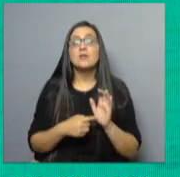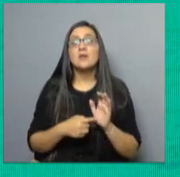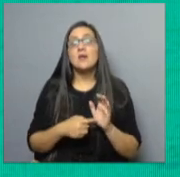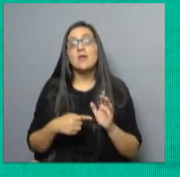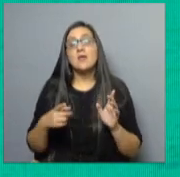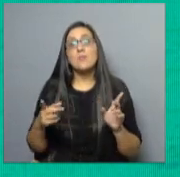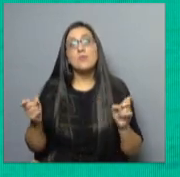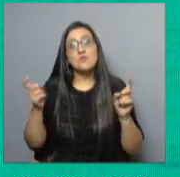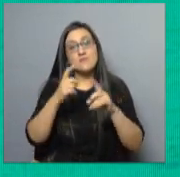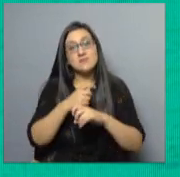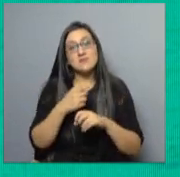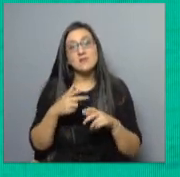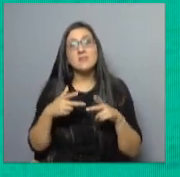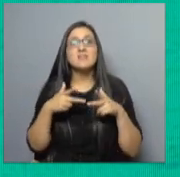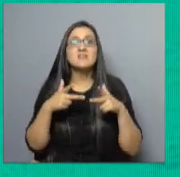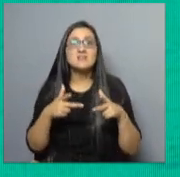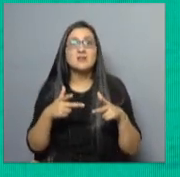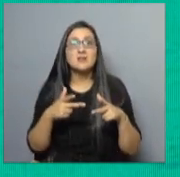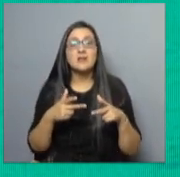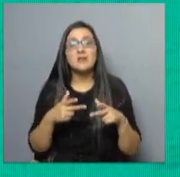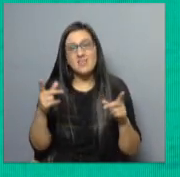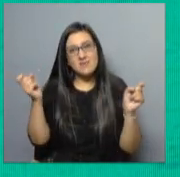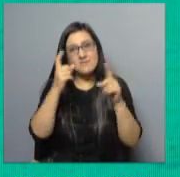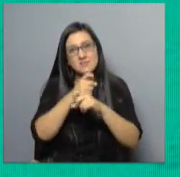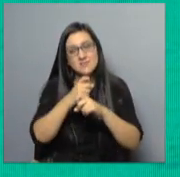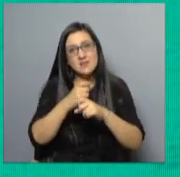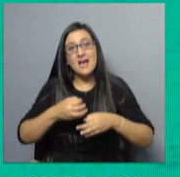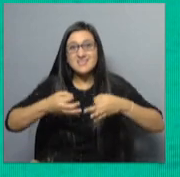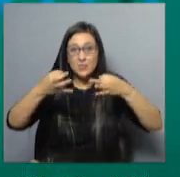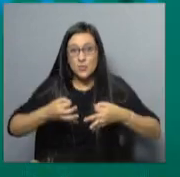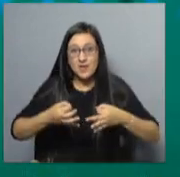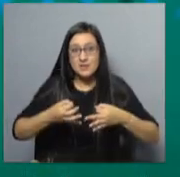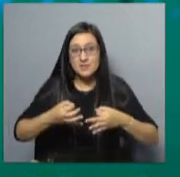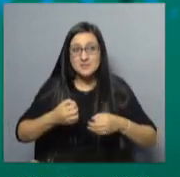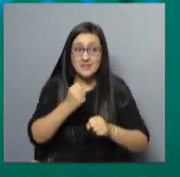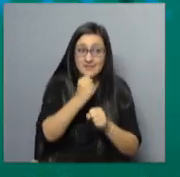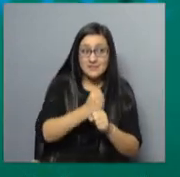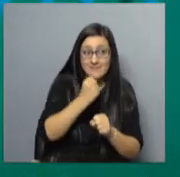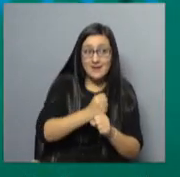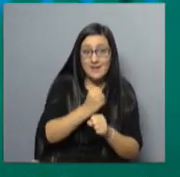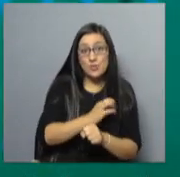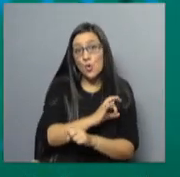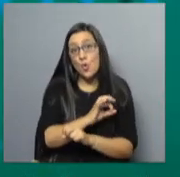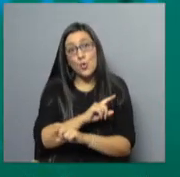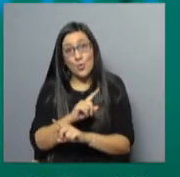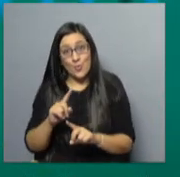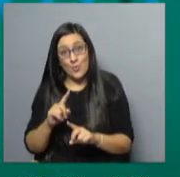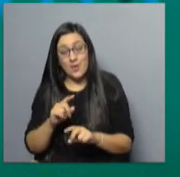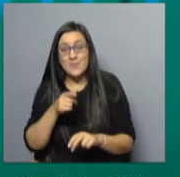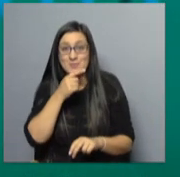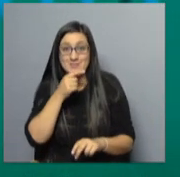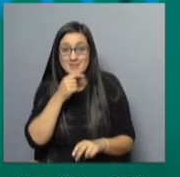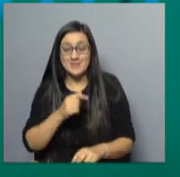muy difícil determinar cuándo es el ejercicio de su función claro eso digo ya marca un matiz que no vamos a otra el ministerio